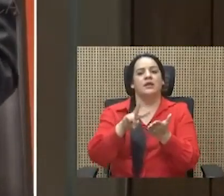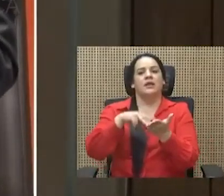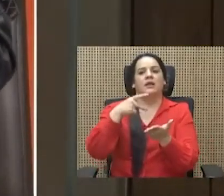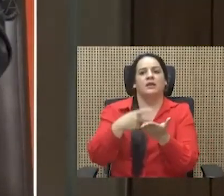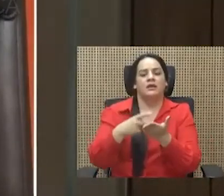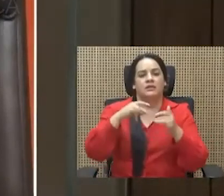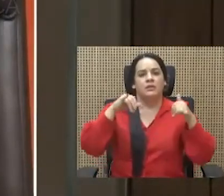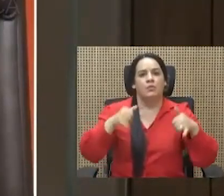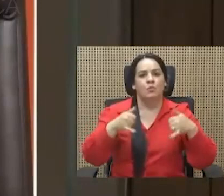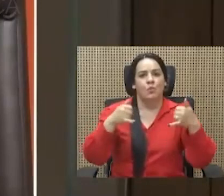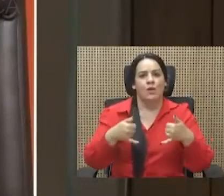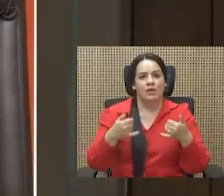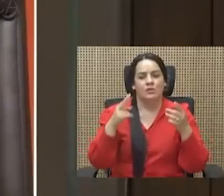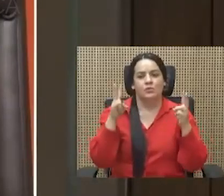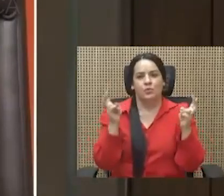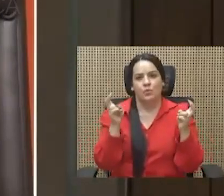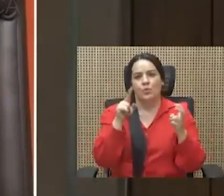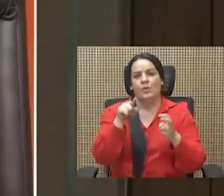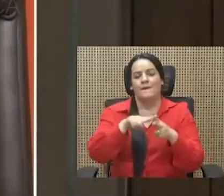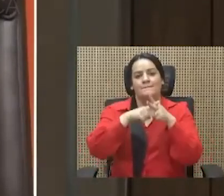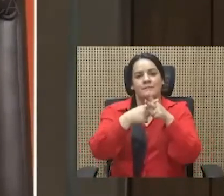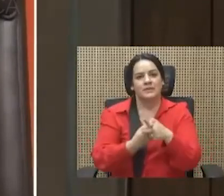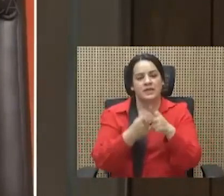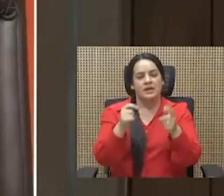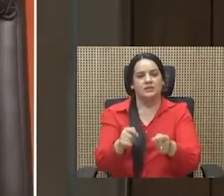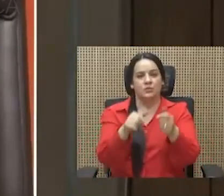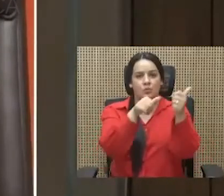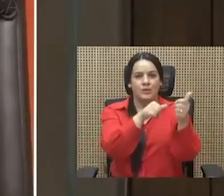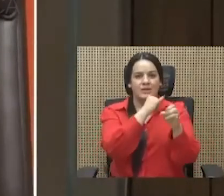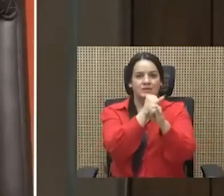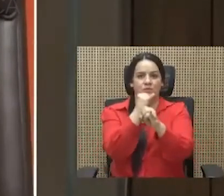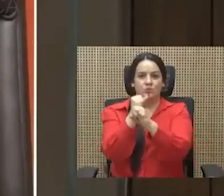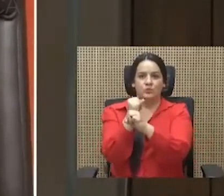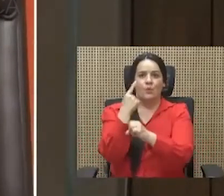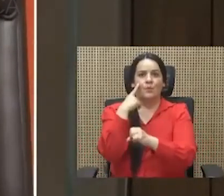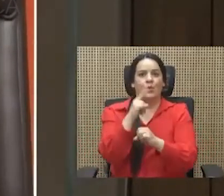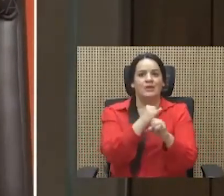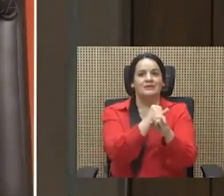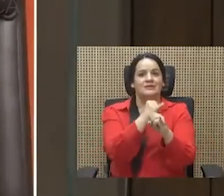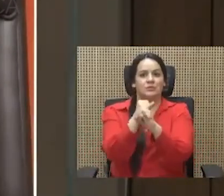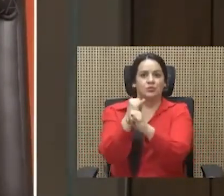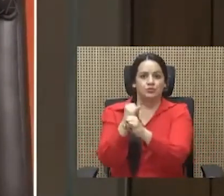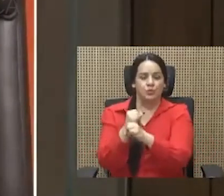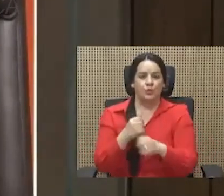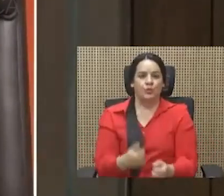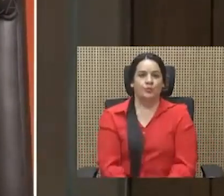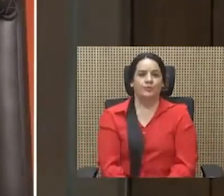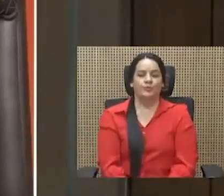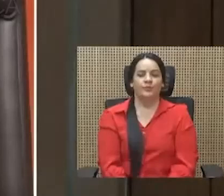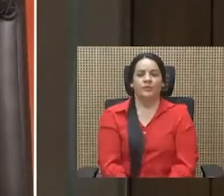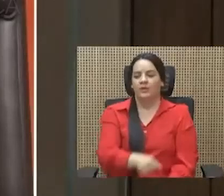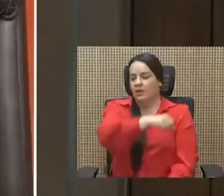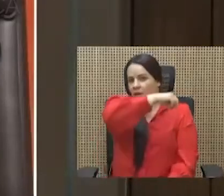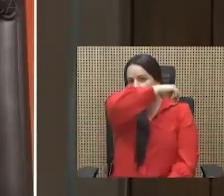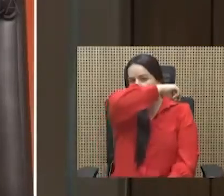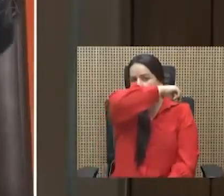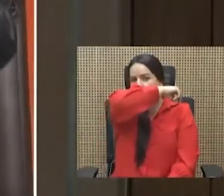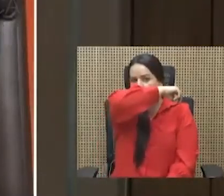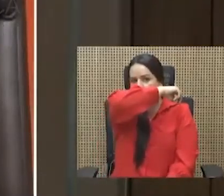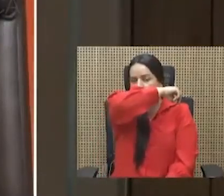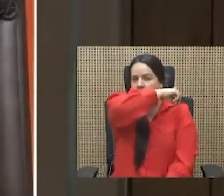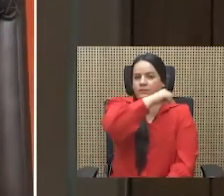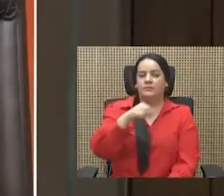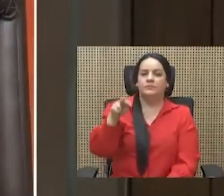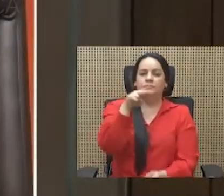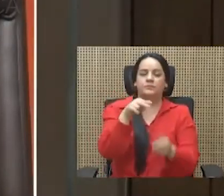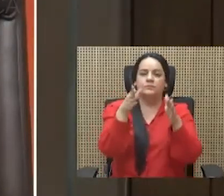de empezar a excluir institución por institución. Y los compañeros de bomberos que están ahí arriba pueden ir a revisar